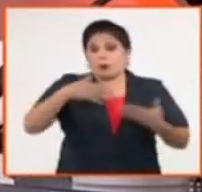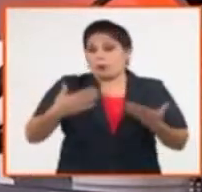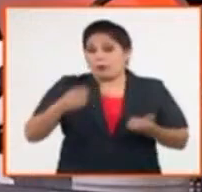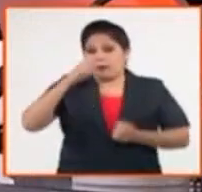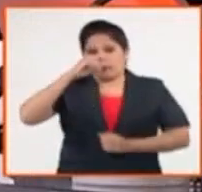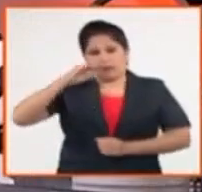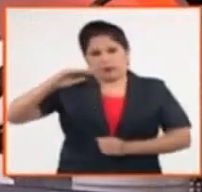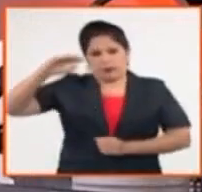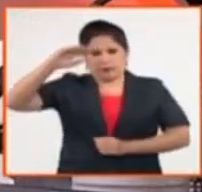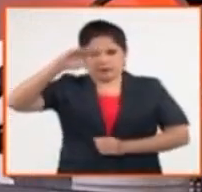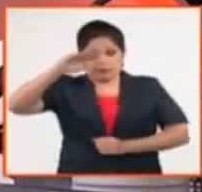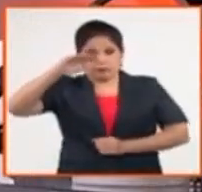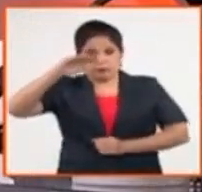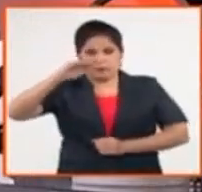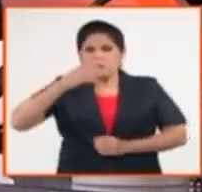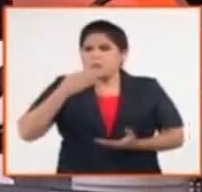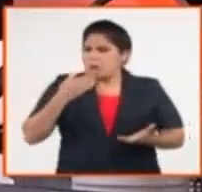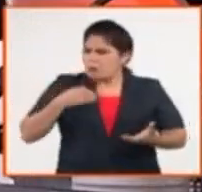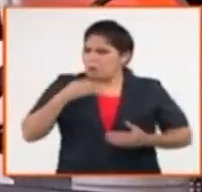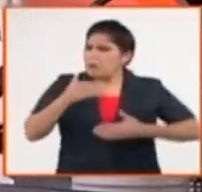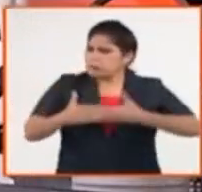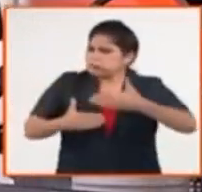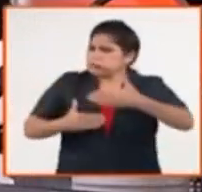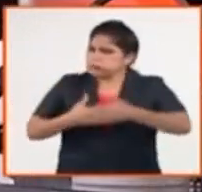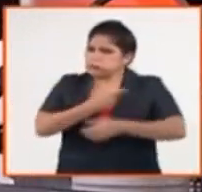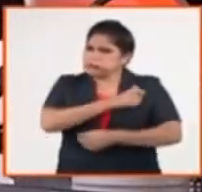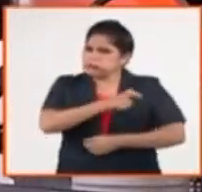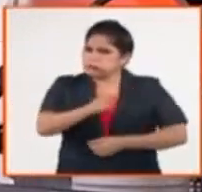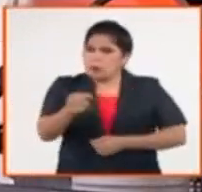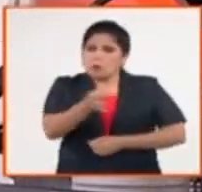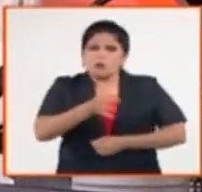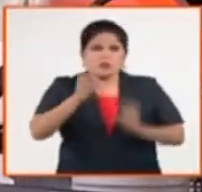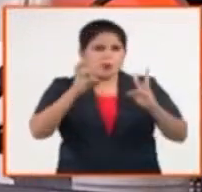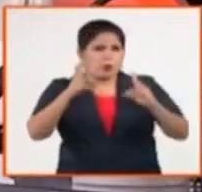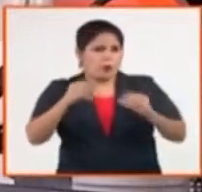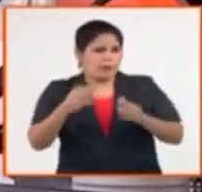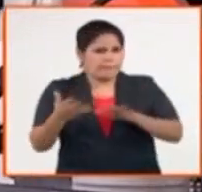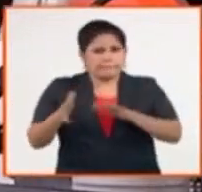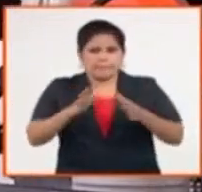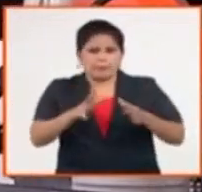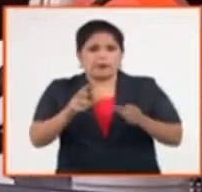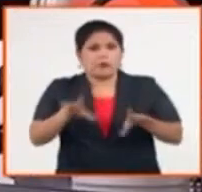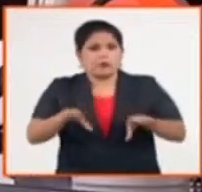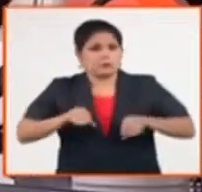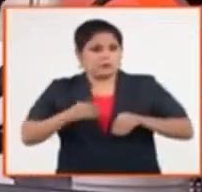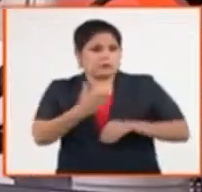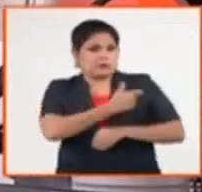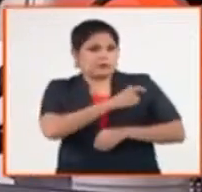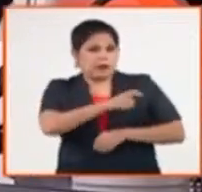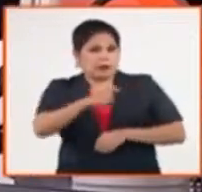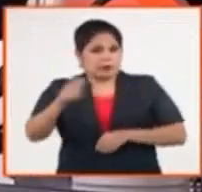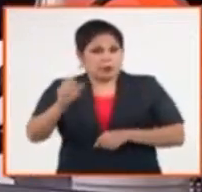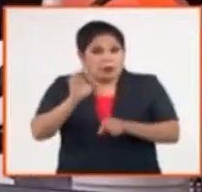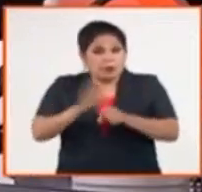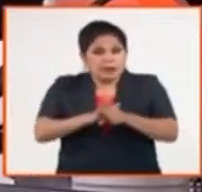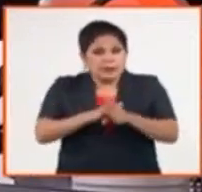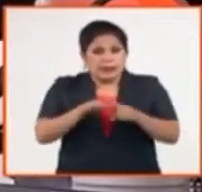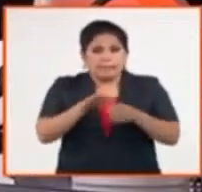país. ¿Cómo va este proceso, María Elena? ¿Cuántos municipios ya pues han asumido la vacunación? ¿Cuántos comienzan